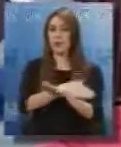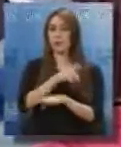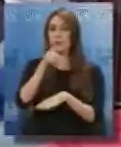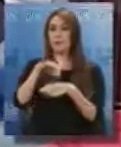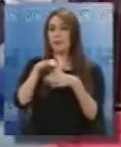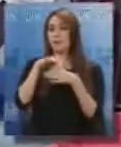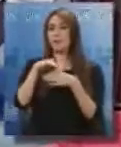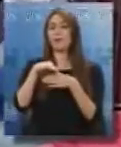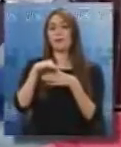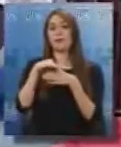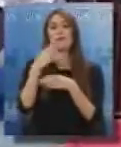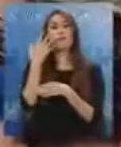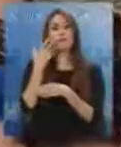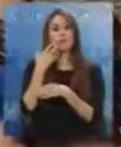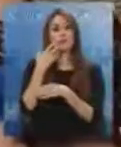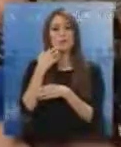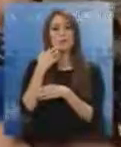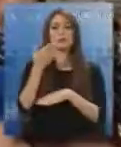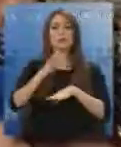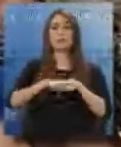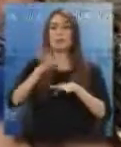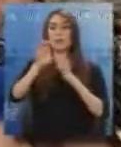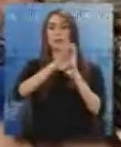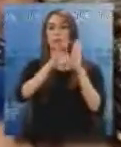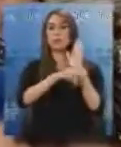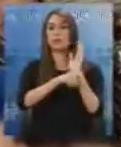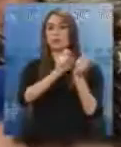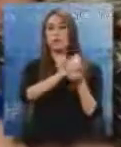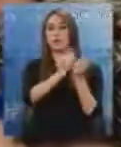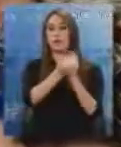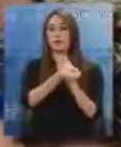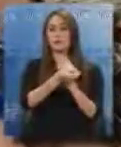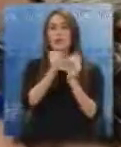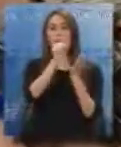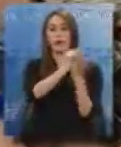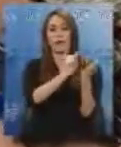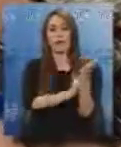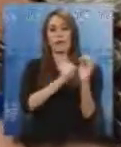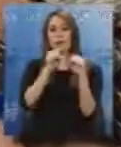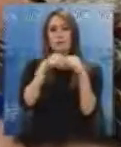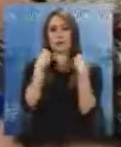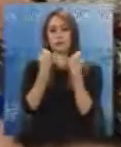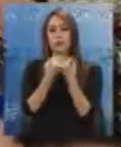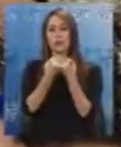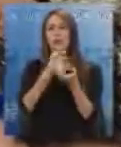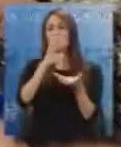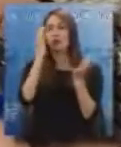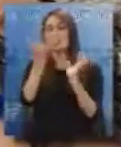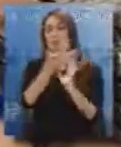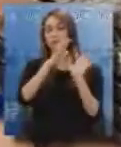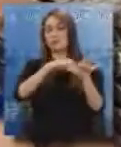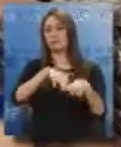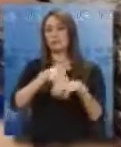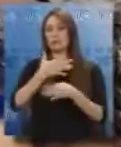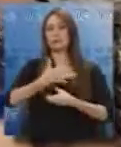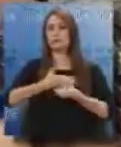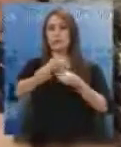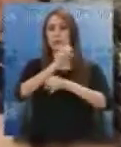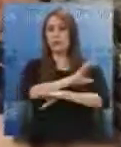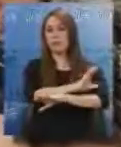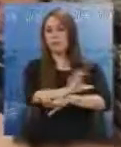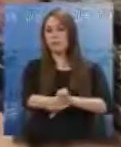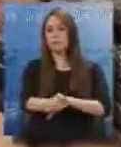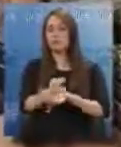el tema 1 enmiendas computacionales el tema 2 sobre la agenda social si estoy hablando de posición agraria sobre seguro social campesino